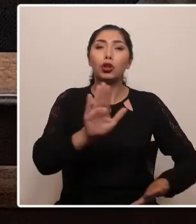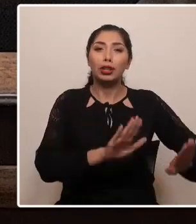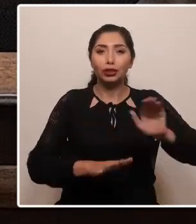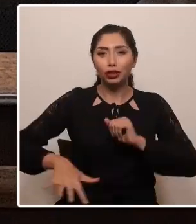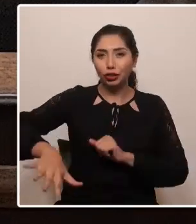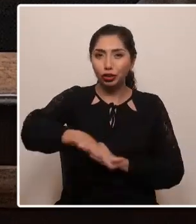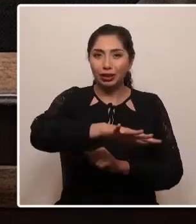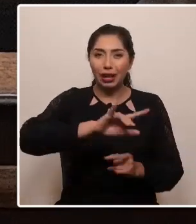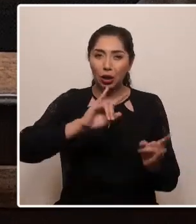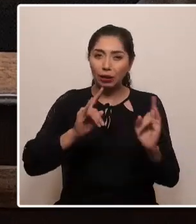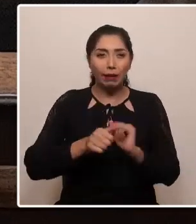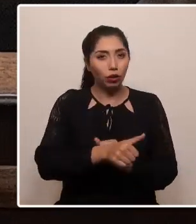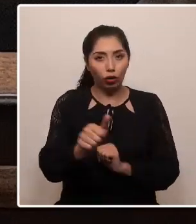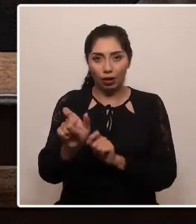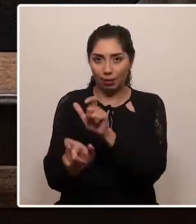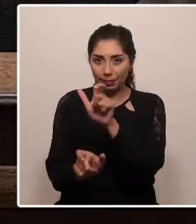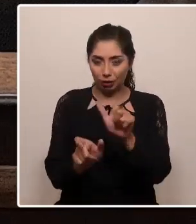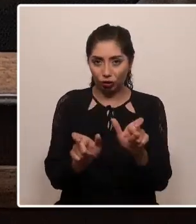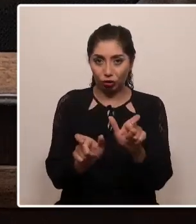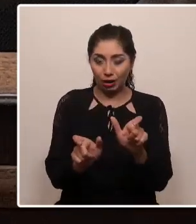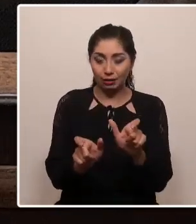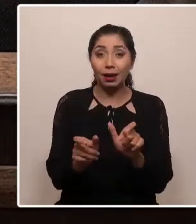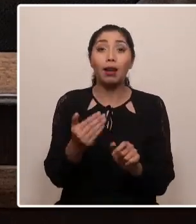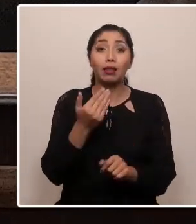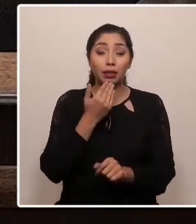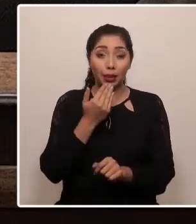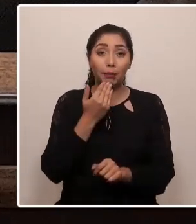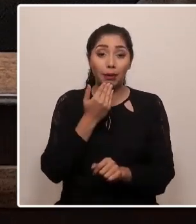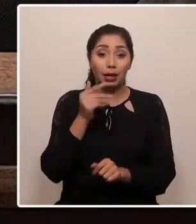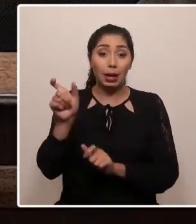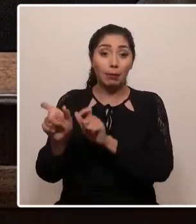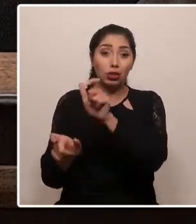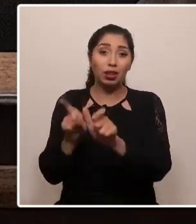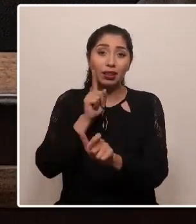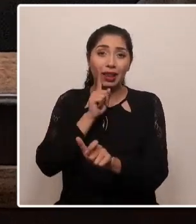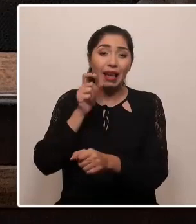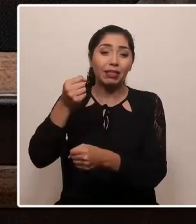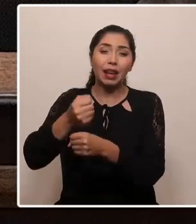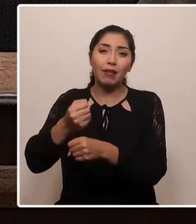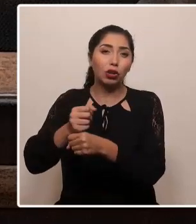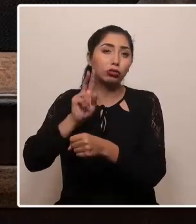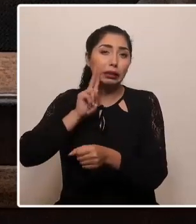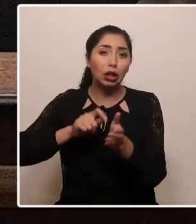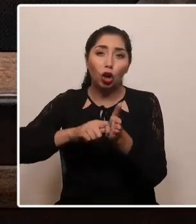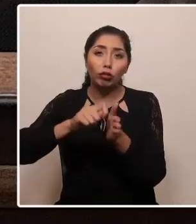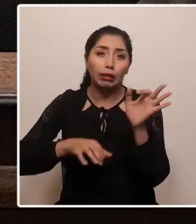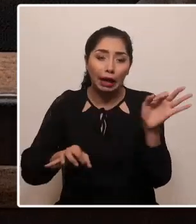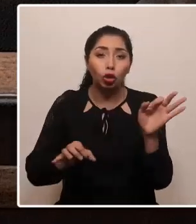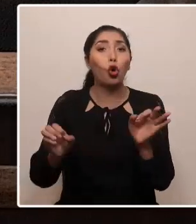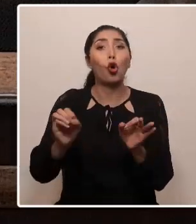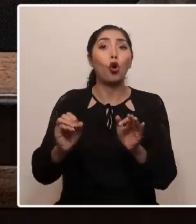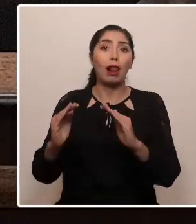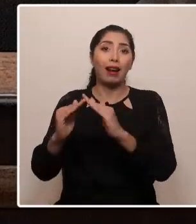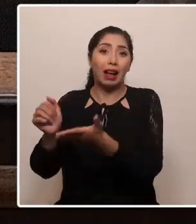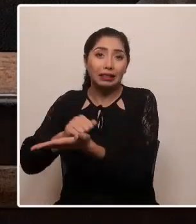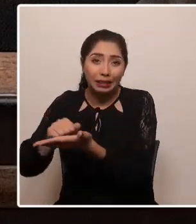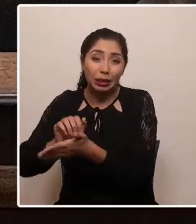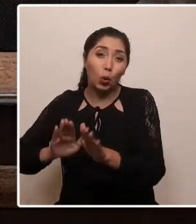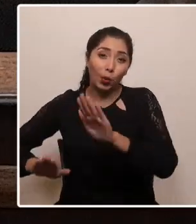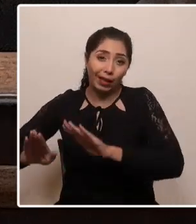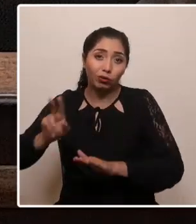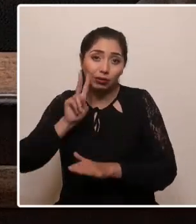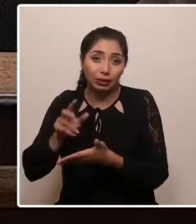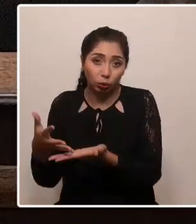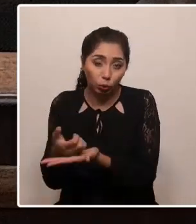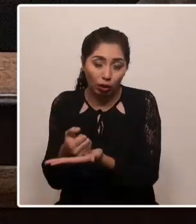se extiendan a todas las personas, incluidas aquellas que tienen trabajo precario, informal y trabajo doméstico y de cuidados. Finalmente, el cuidado